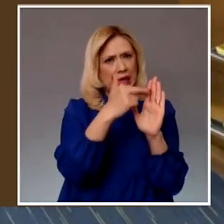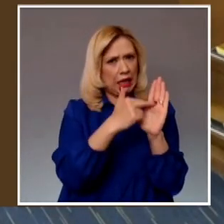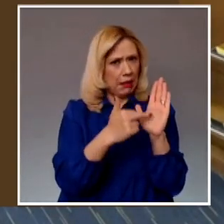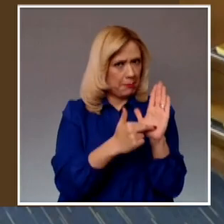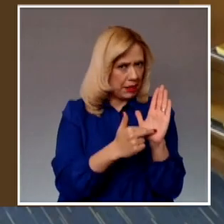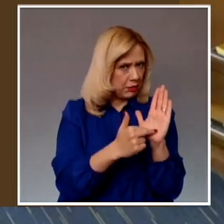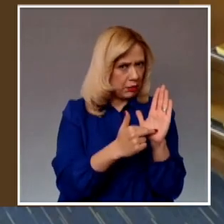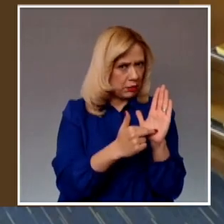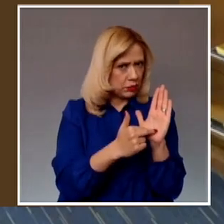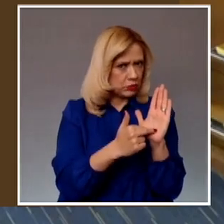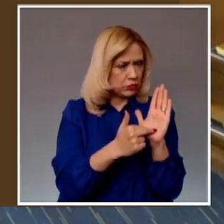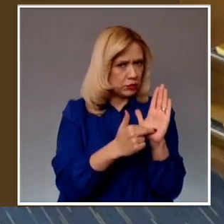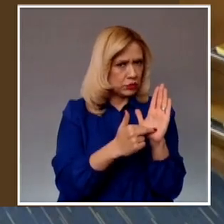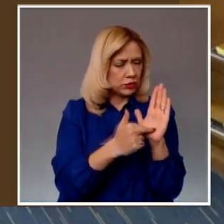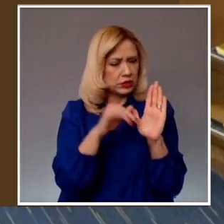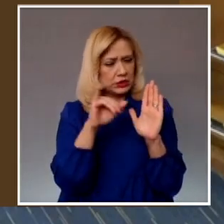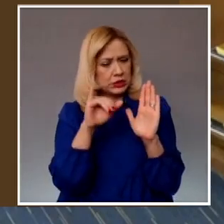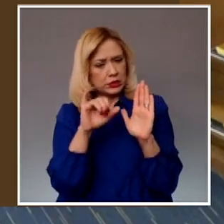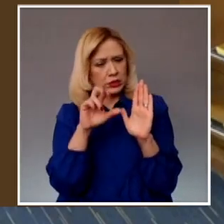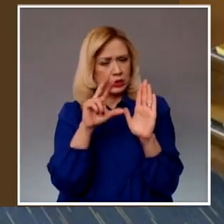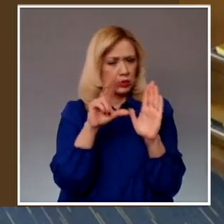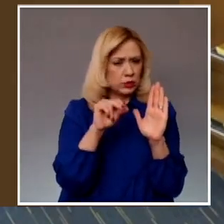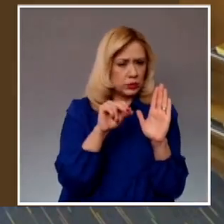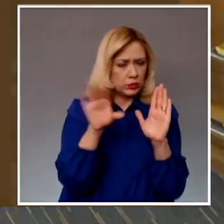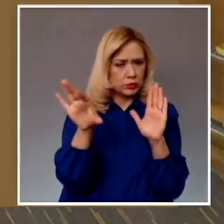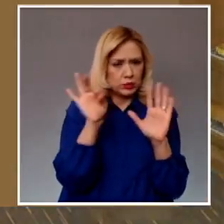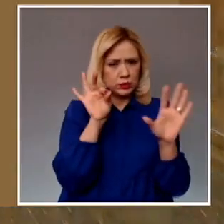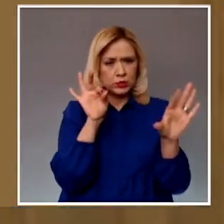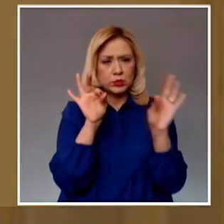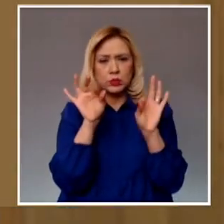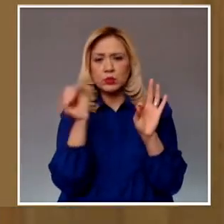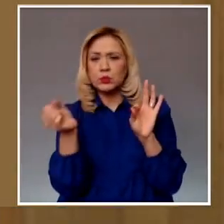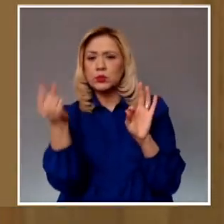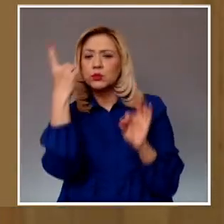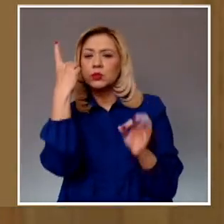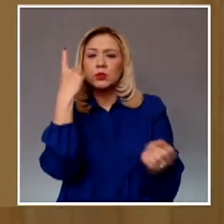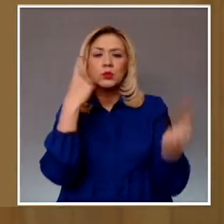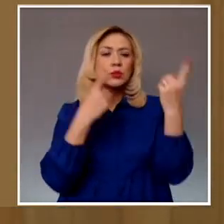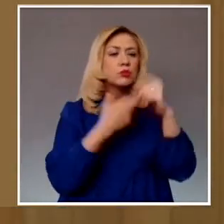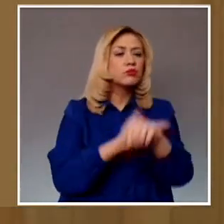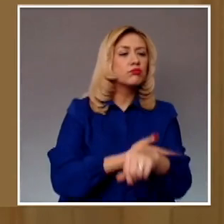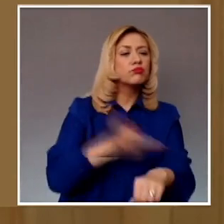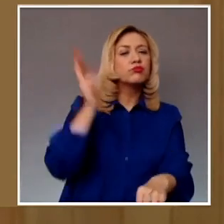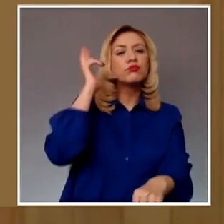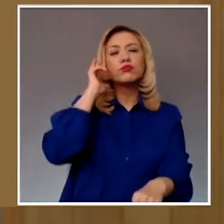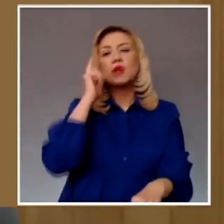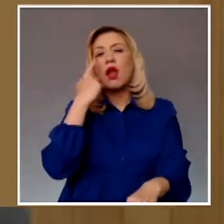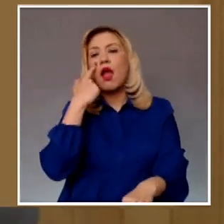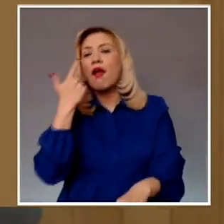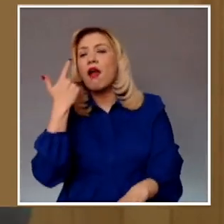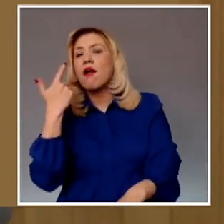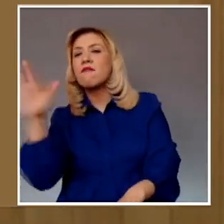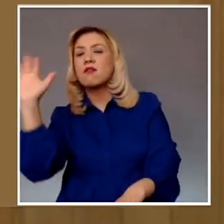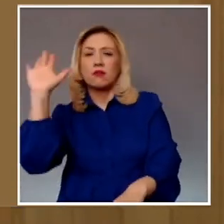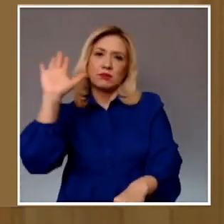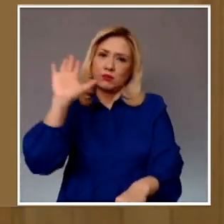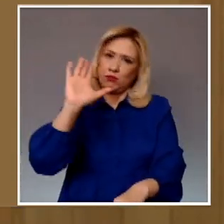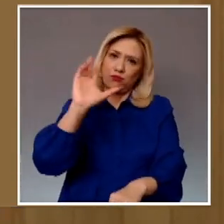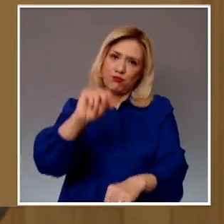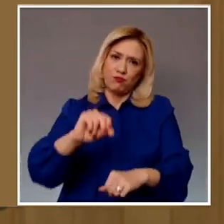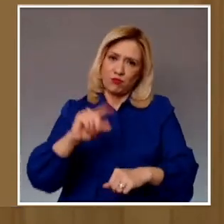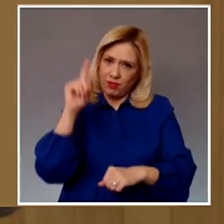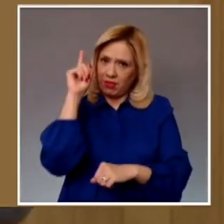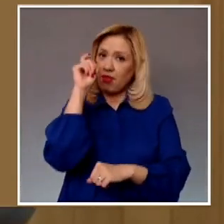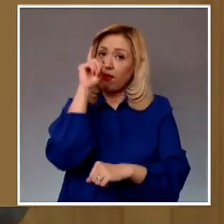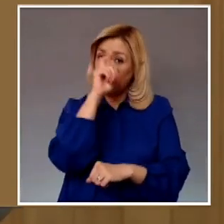en la construcción de excepciones. Esto es un escenario muy complicado. Si se pretendiera que se